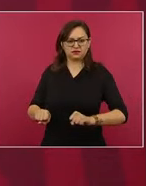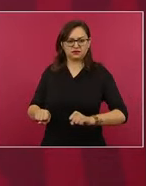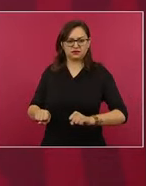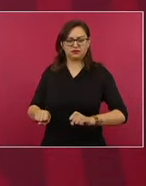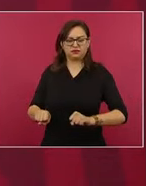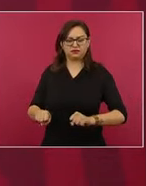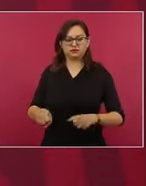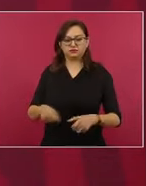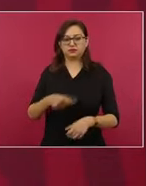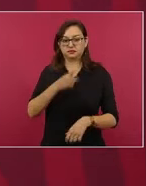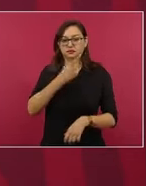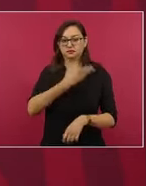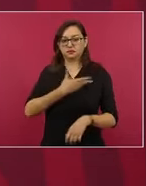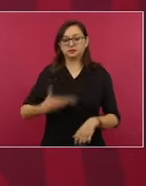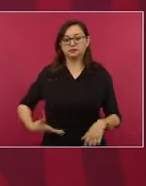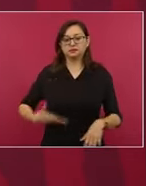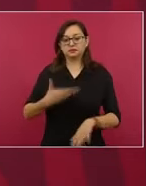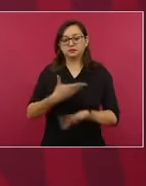Paul.